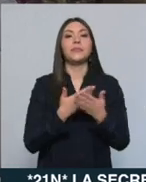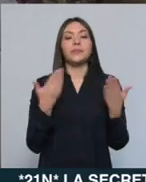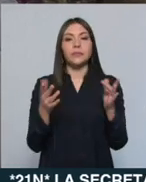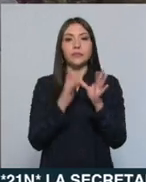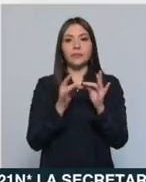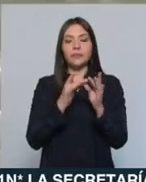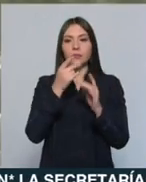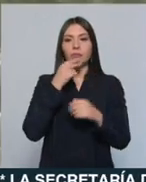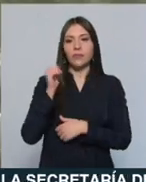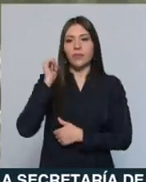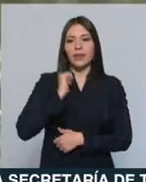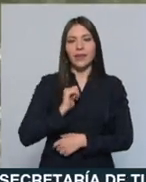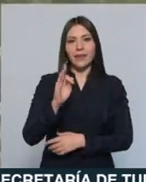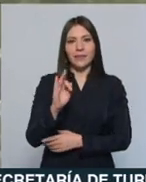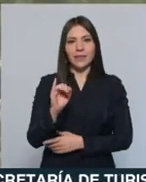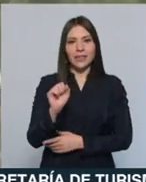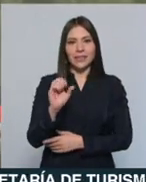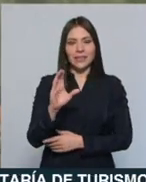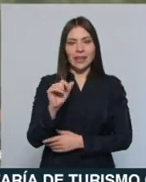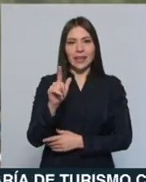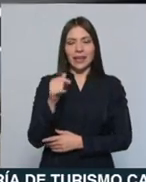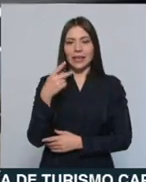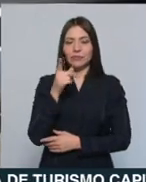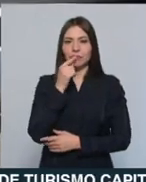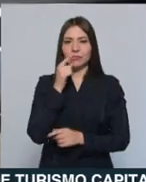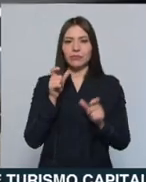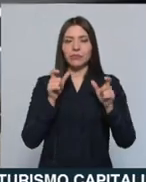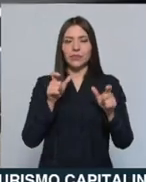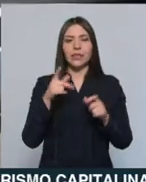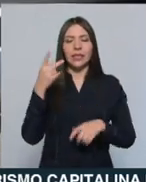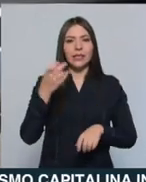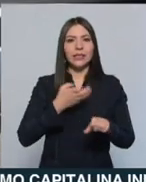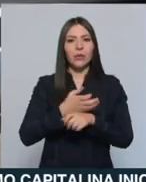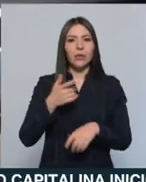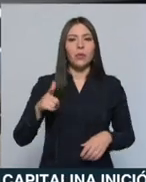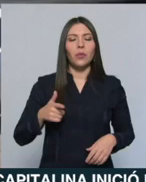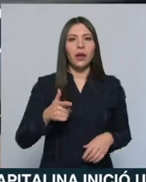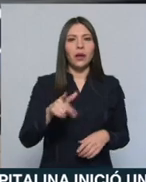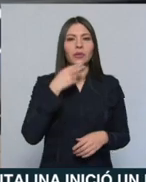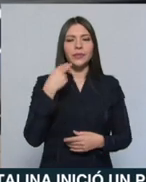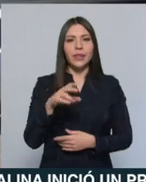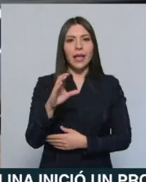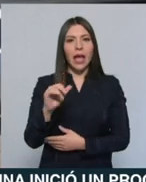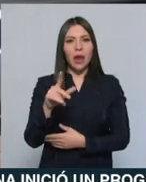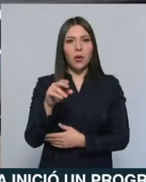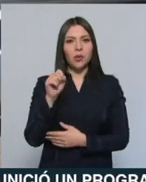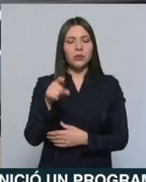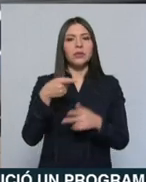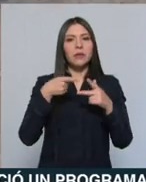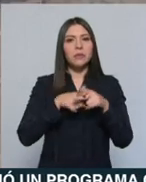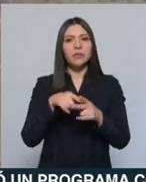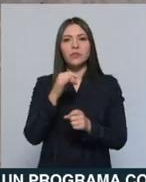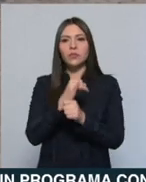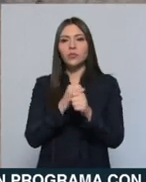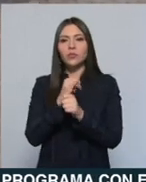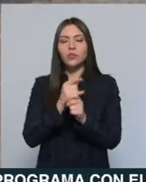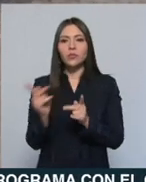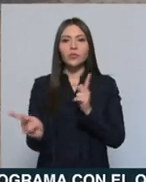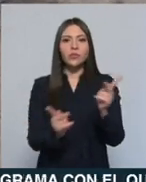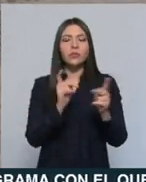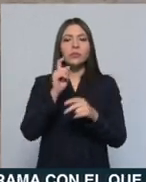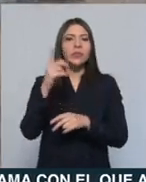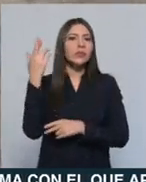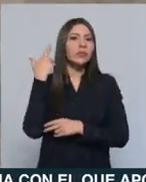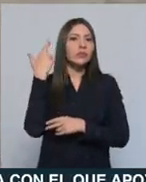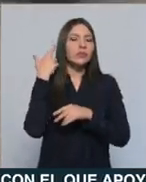titular de la Fiscalía General del Estado de Guanajuato, Carlos Samarripa Aguirre, abrió una indagatoria en torno al audio que fue difundido en redes